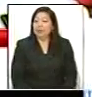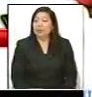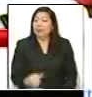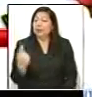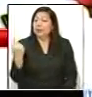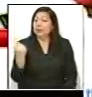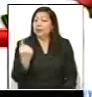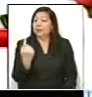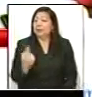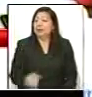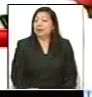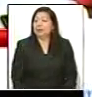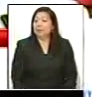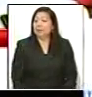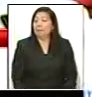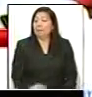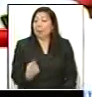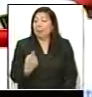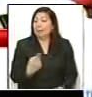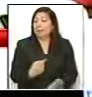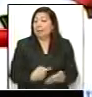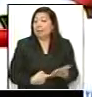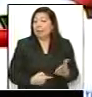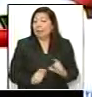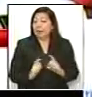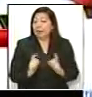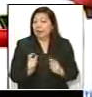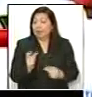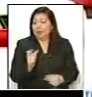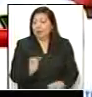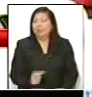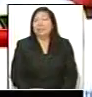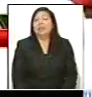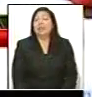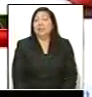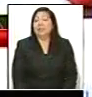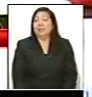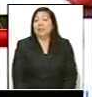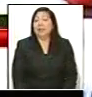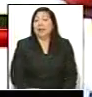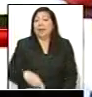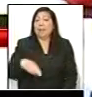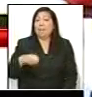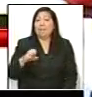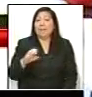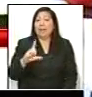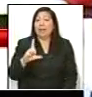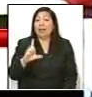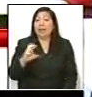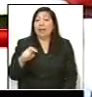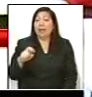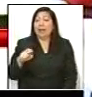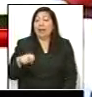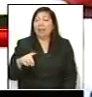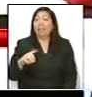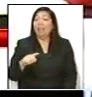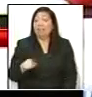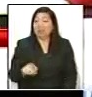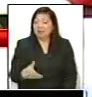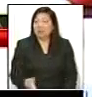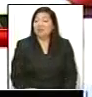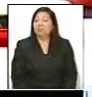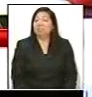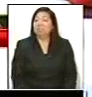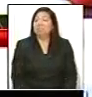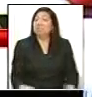primero, parece que el congresista, con todo respeto, Jorge Meléndez, que está acá y que ha participado de